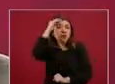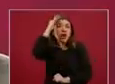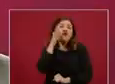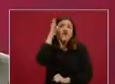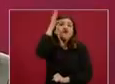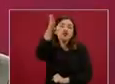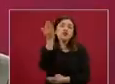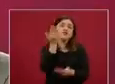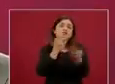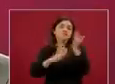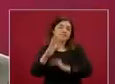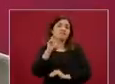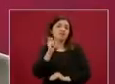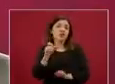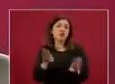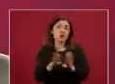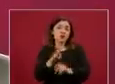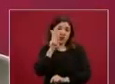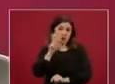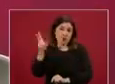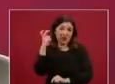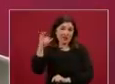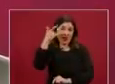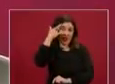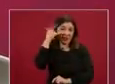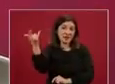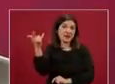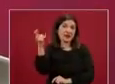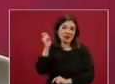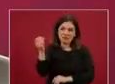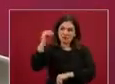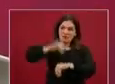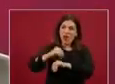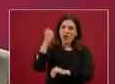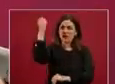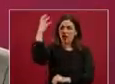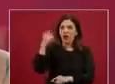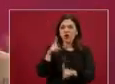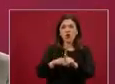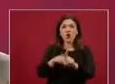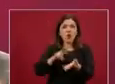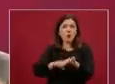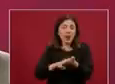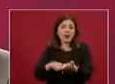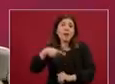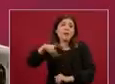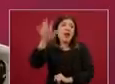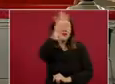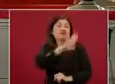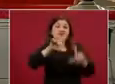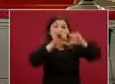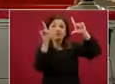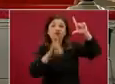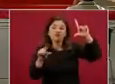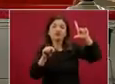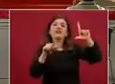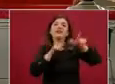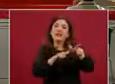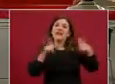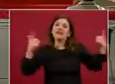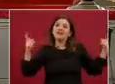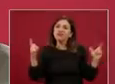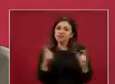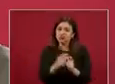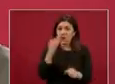además resultados, como acabamos de ver en el caso de Campeche, que ya llegó al semáforo verde, pero en toda la República de disminución.